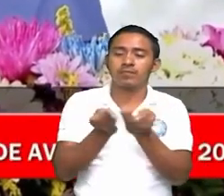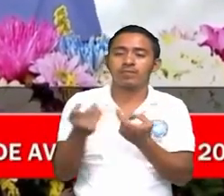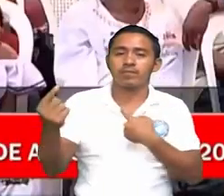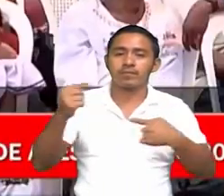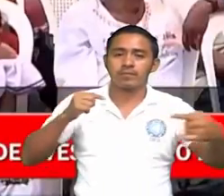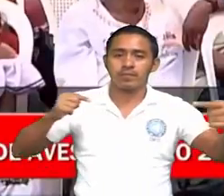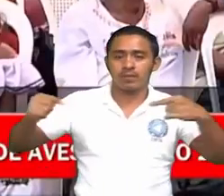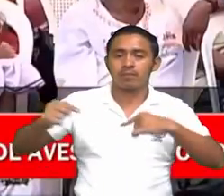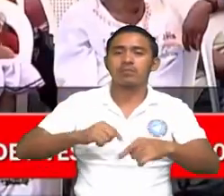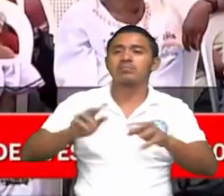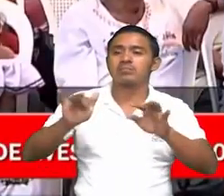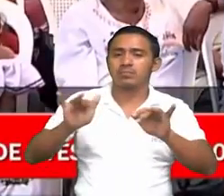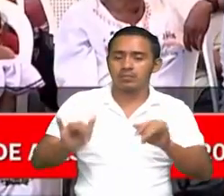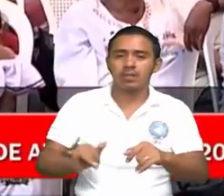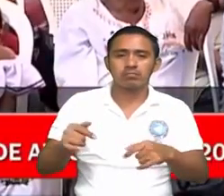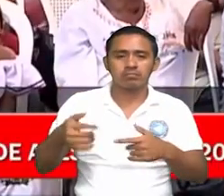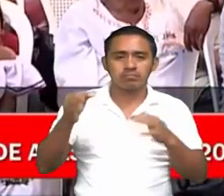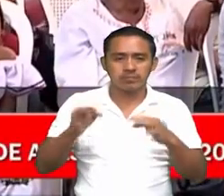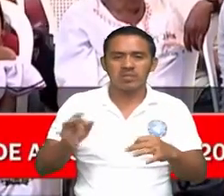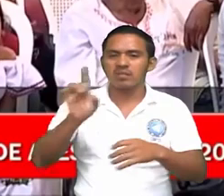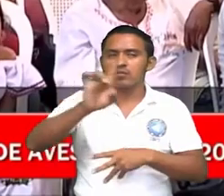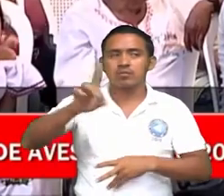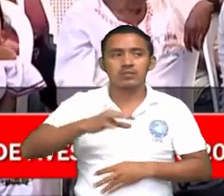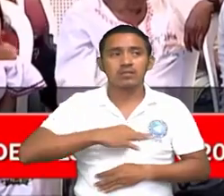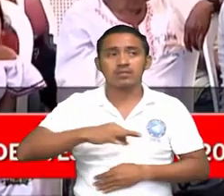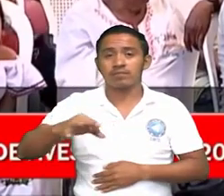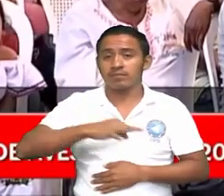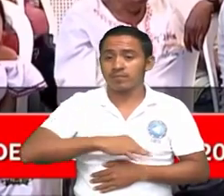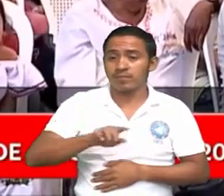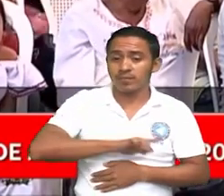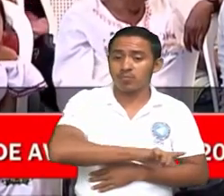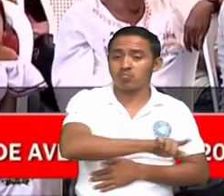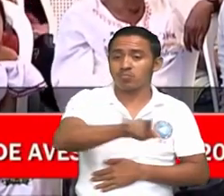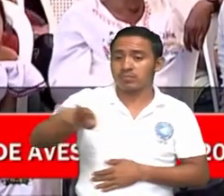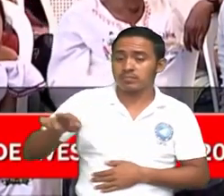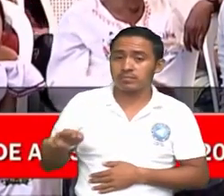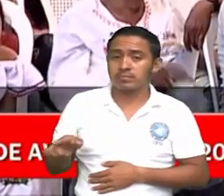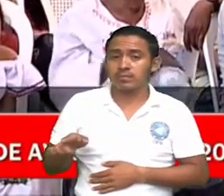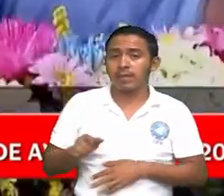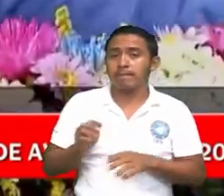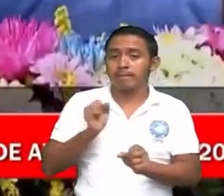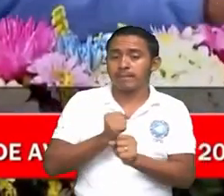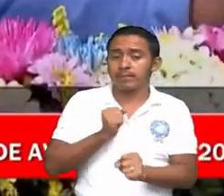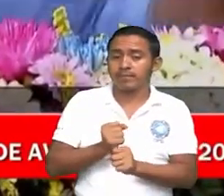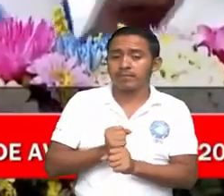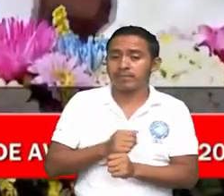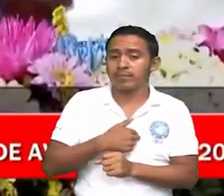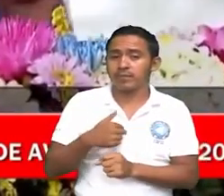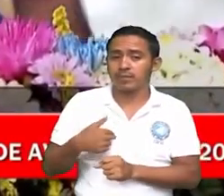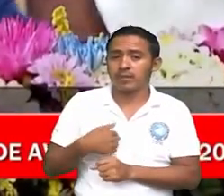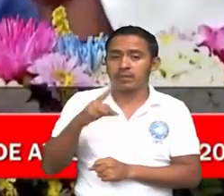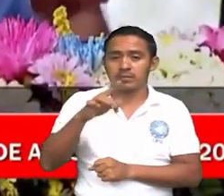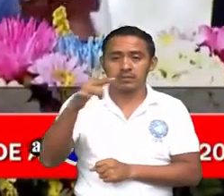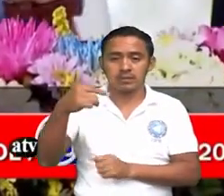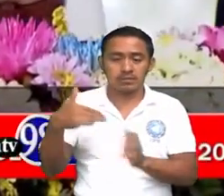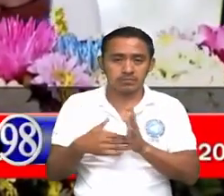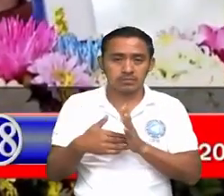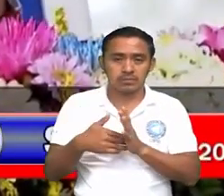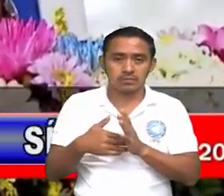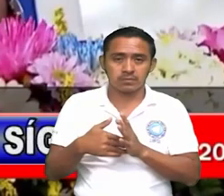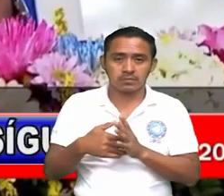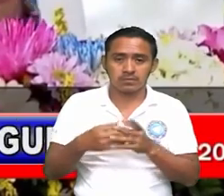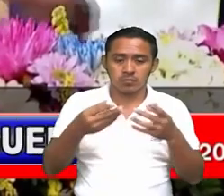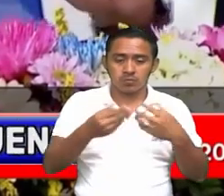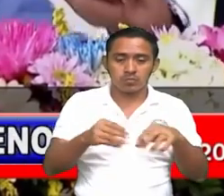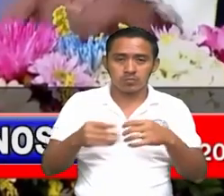estrategia desde ya estará en la finca con ustedes, trabajando para producir no 17 mil